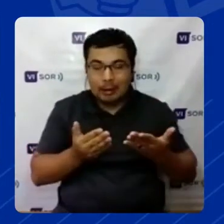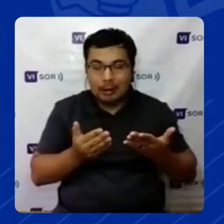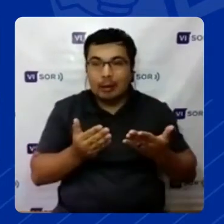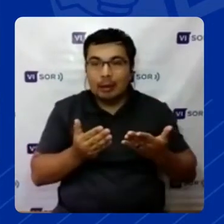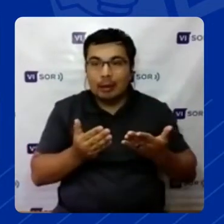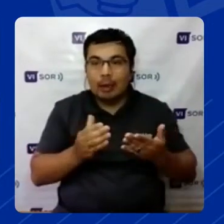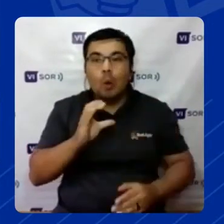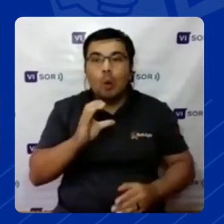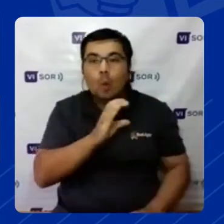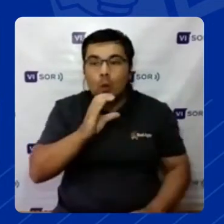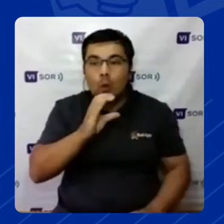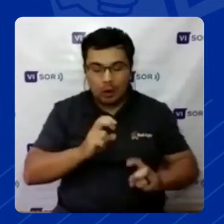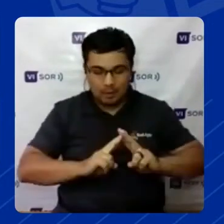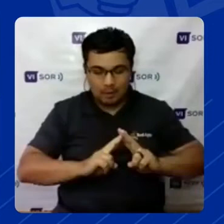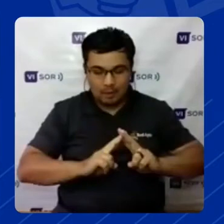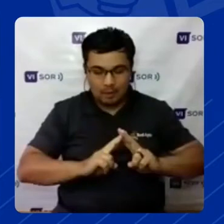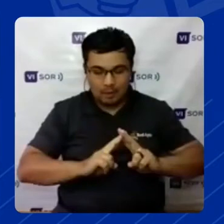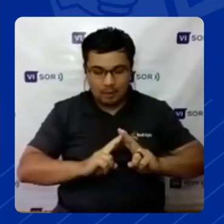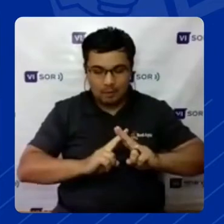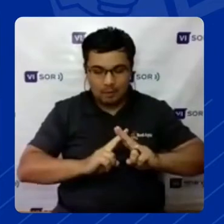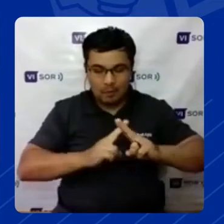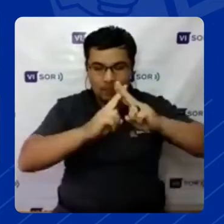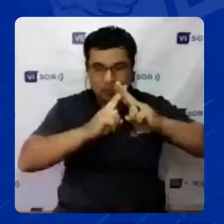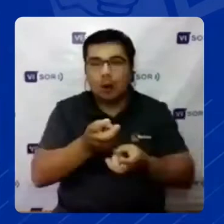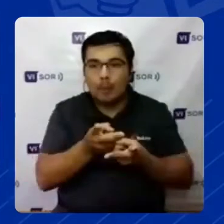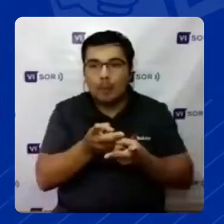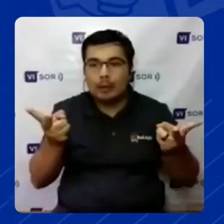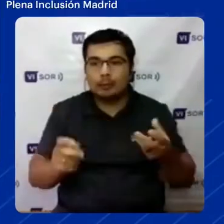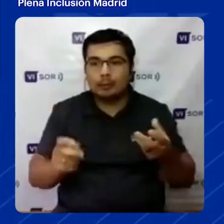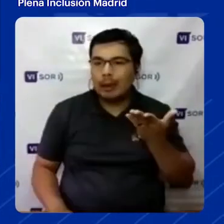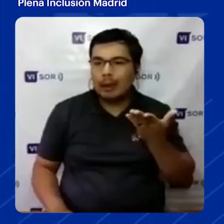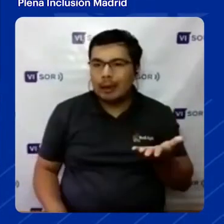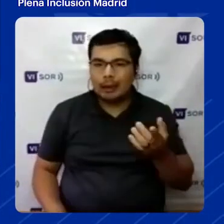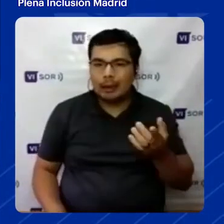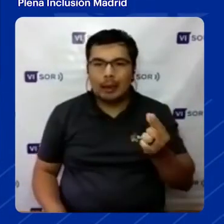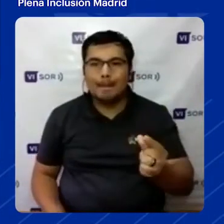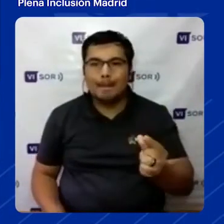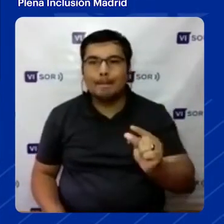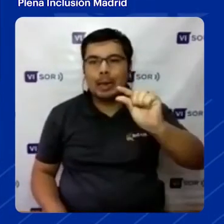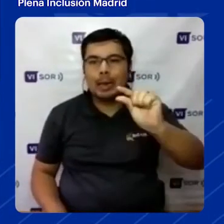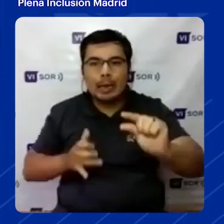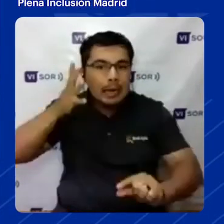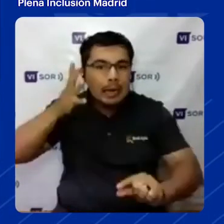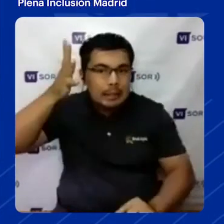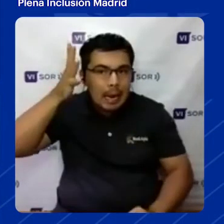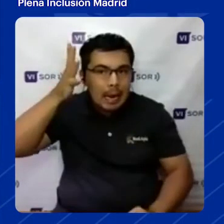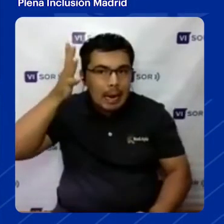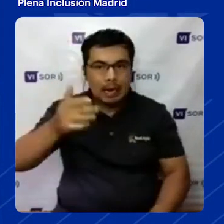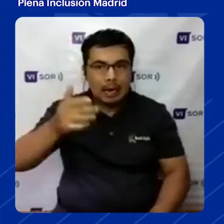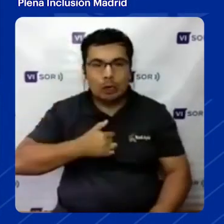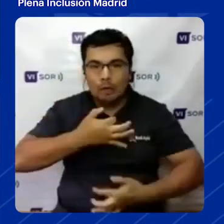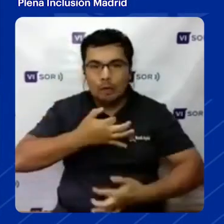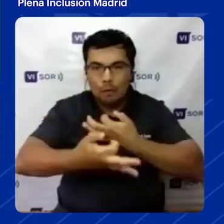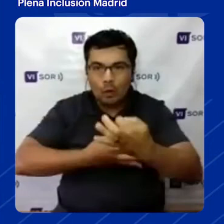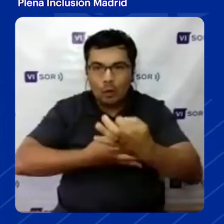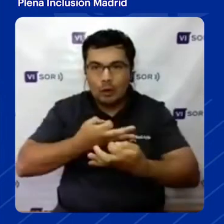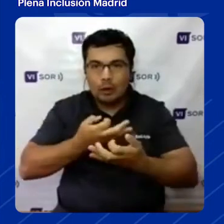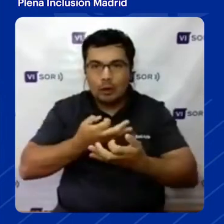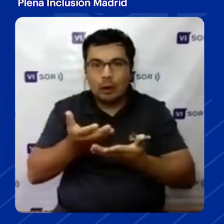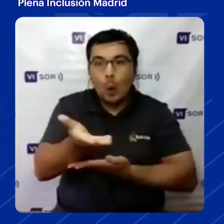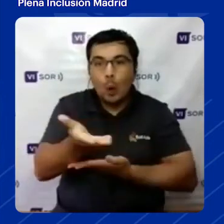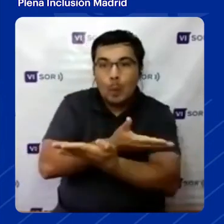lanzar. En esta pequeña charla que voy a compartir con ustedes durante este